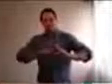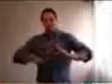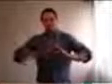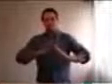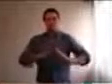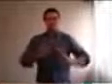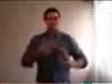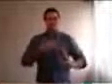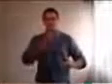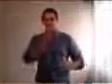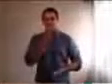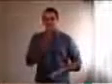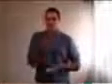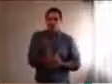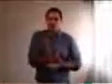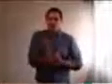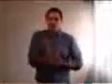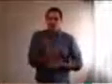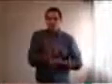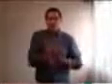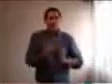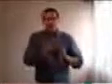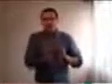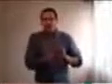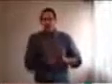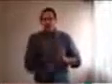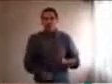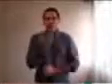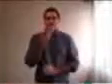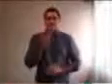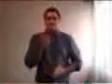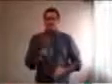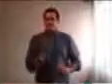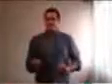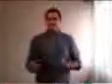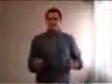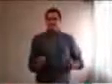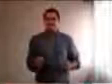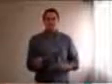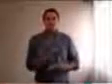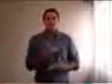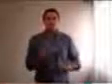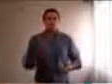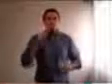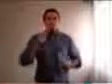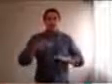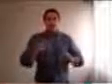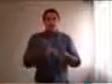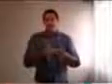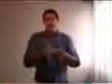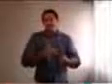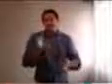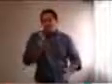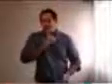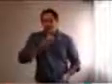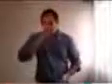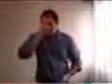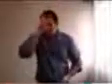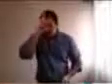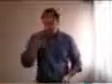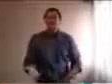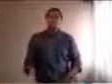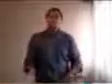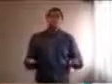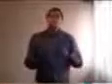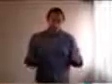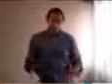para todos, porque no estaban acostumbrados, por eso, los acuerdos, son una manera, amorosa,